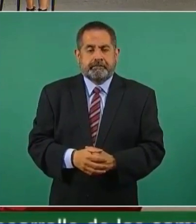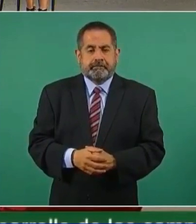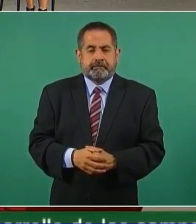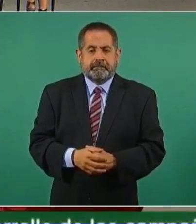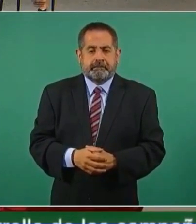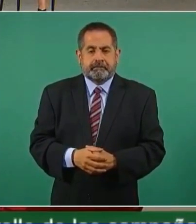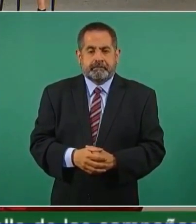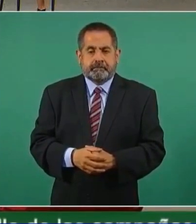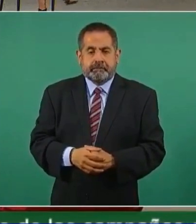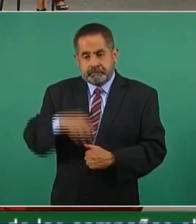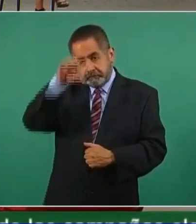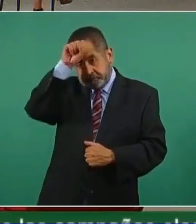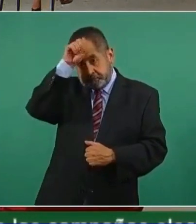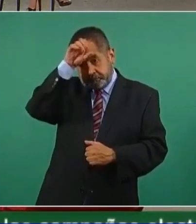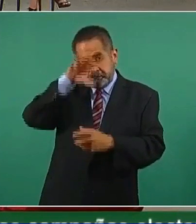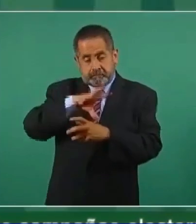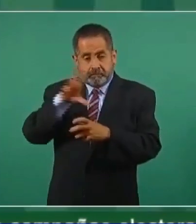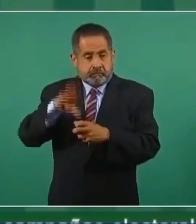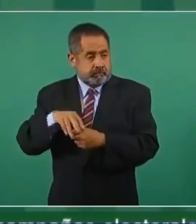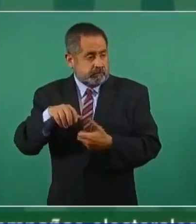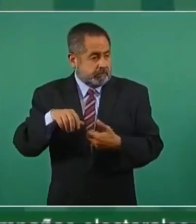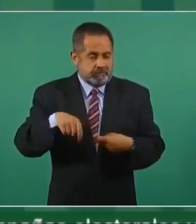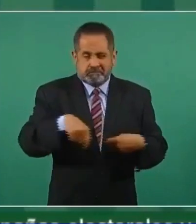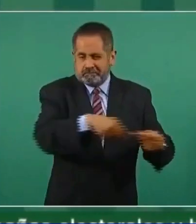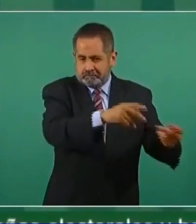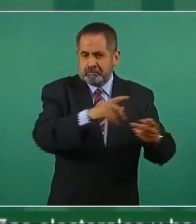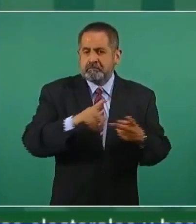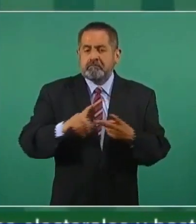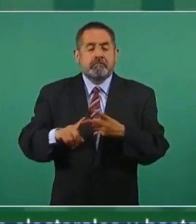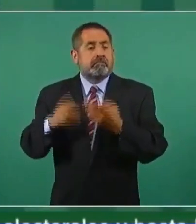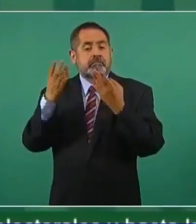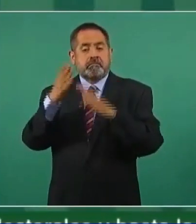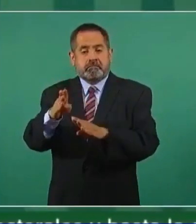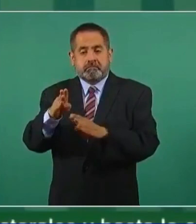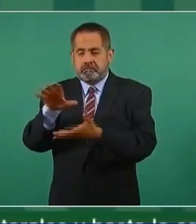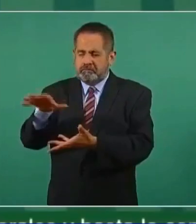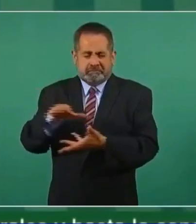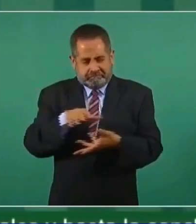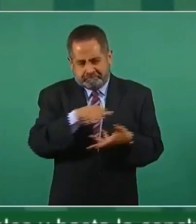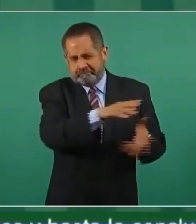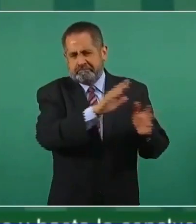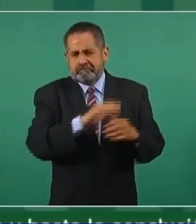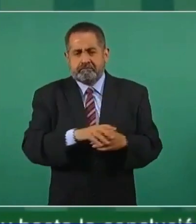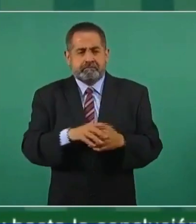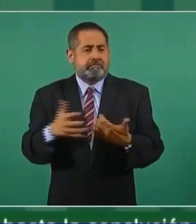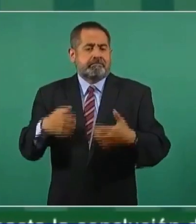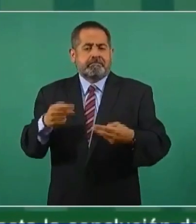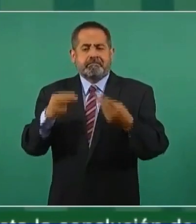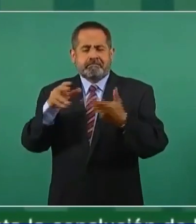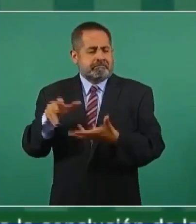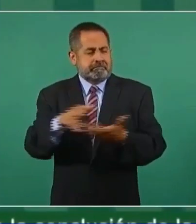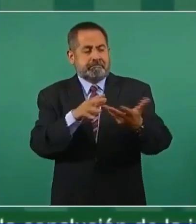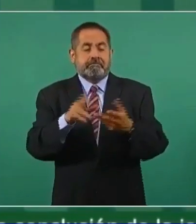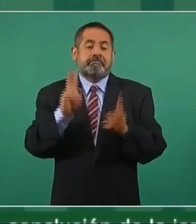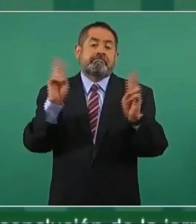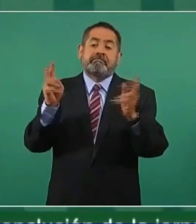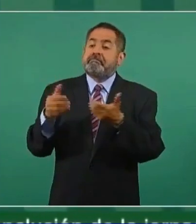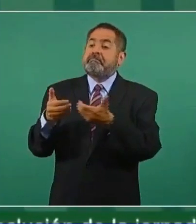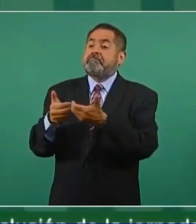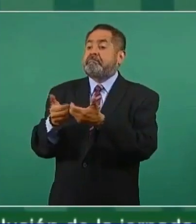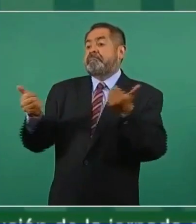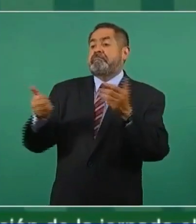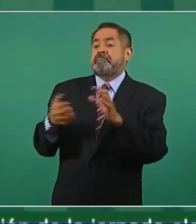Se entregan las minas, se entregan los bancos, muchísimas empresas se desincorporan,